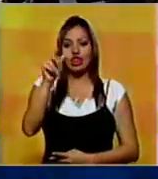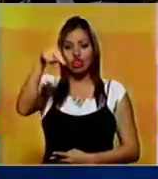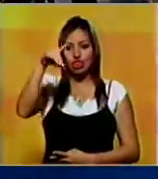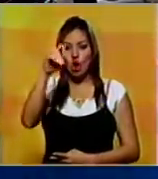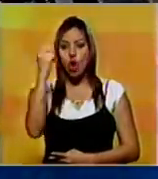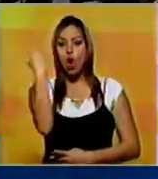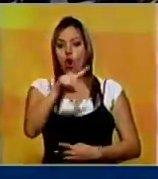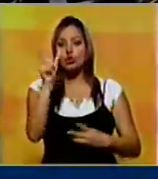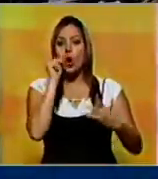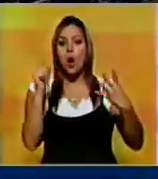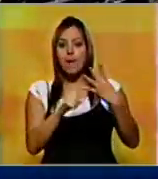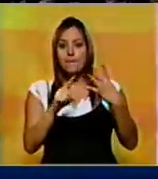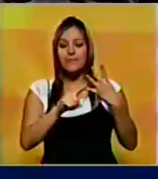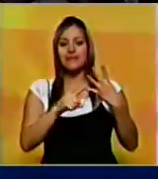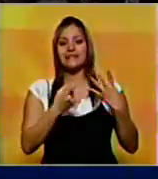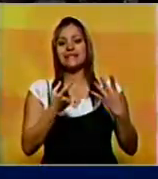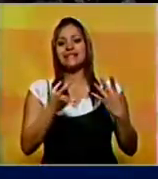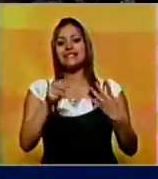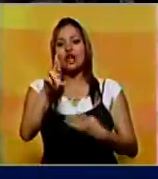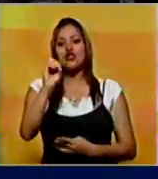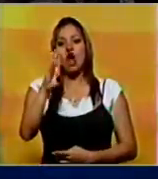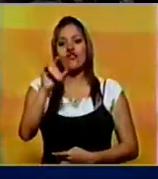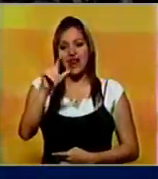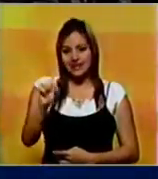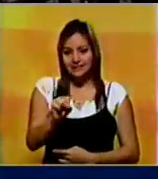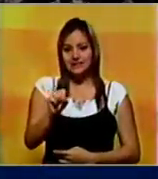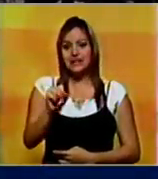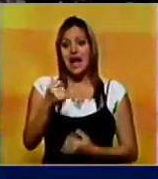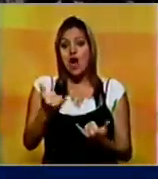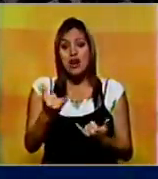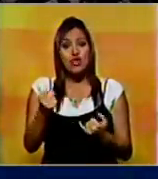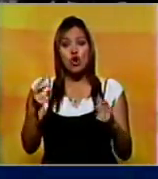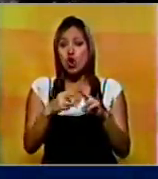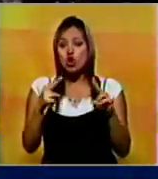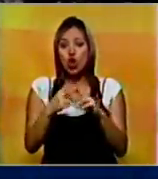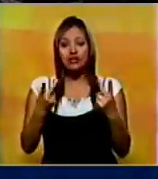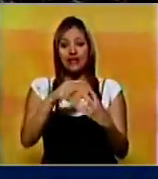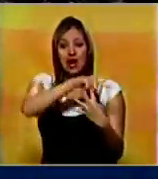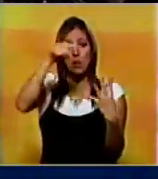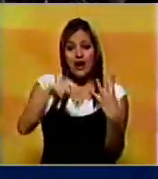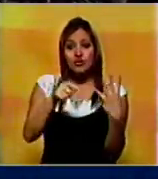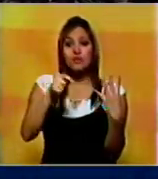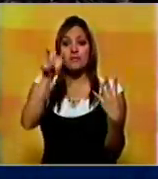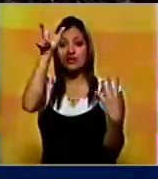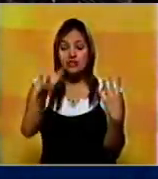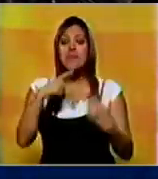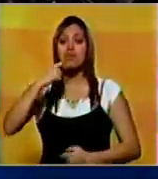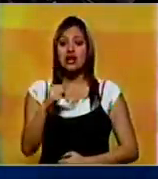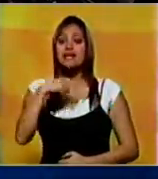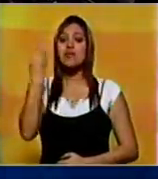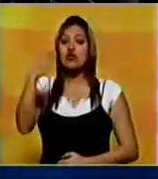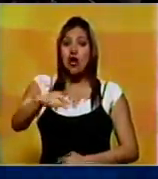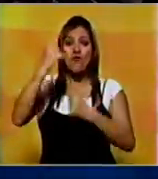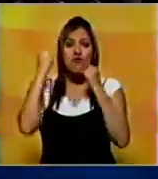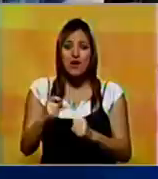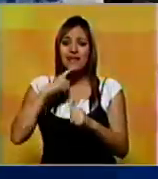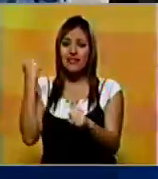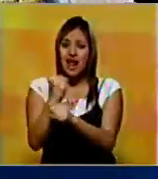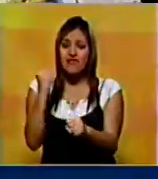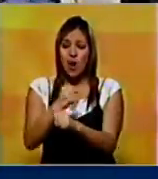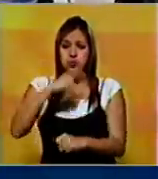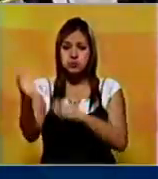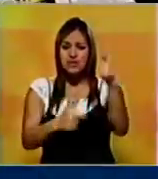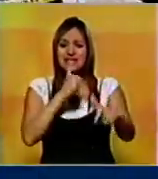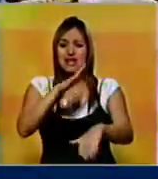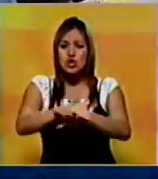sargento segundo sojo Robles se desconocen por ahora más detalles del cuádruple crimen un intenso operativo de búsqueda de los